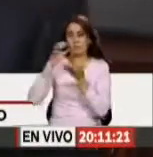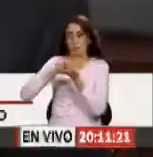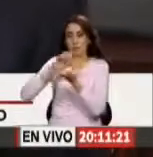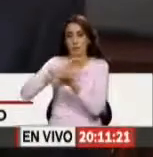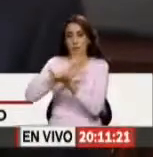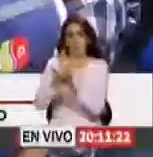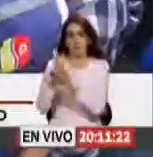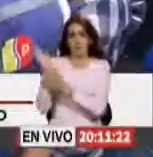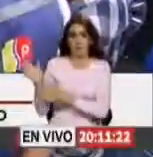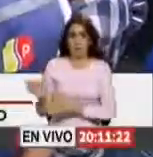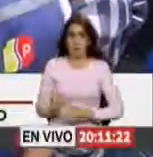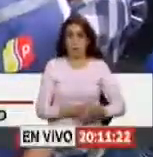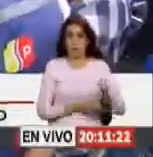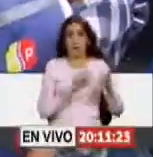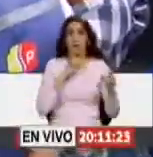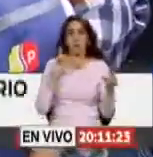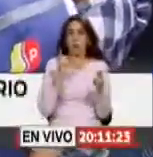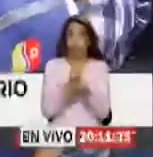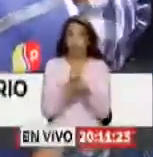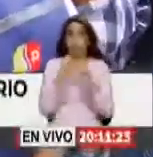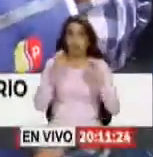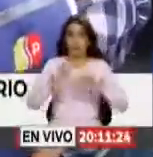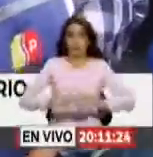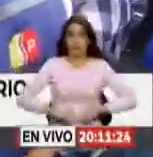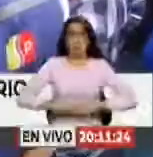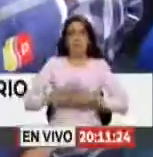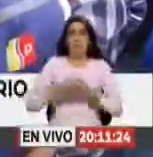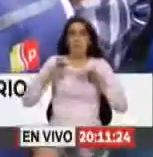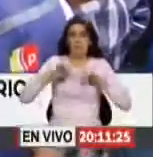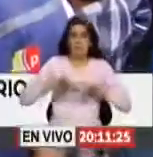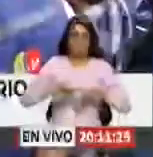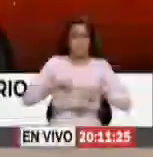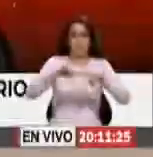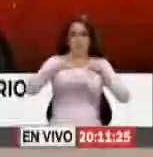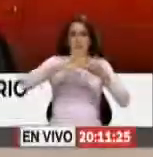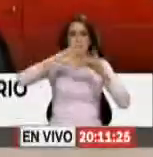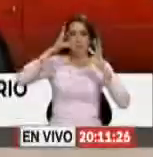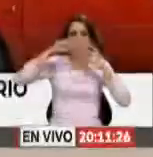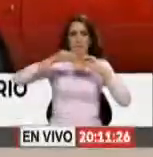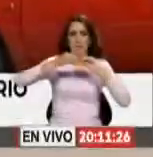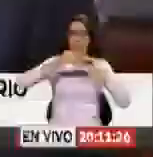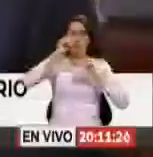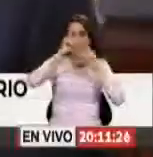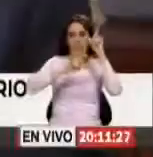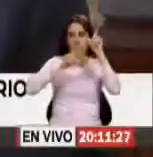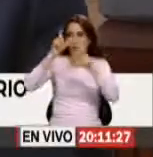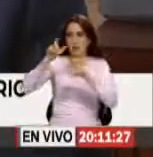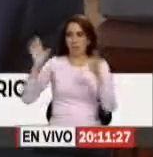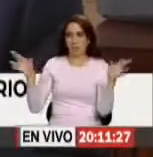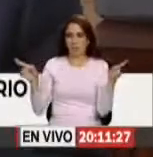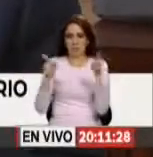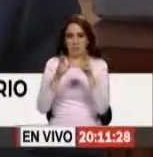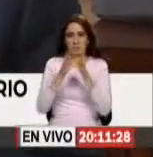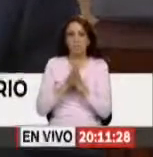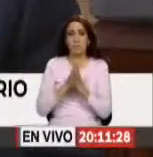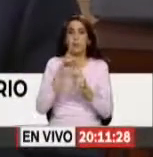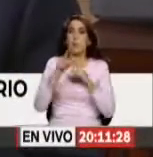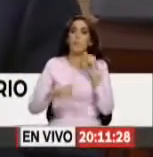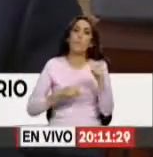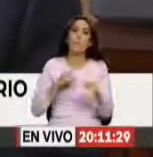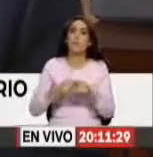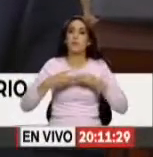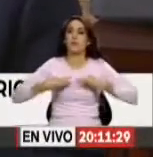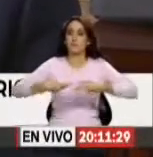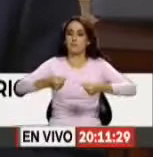del gobierno. Lo que irremediablemente debe hacerse es seguir ajustando el tamaño del Estado, complementa. ¿En cuánto se va a bajar el gasto